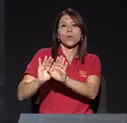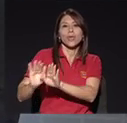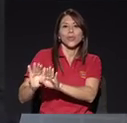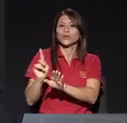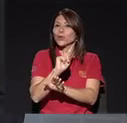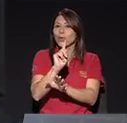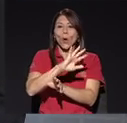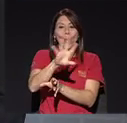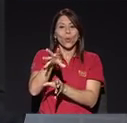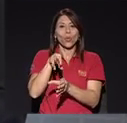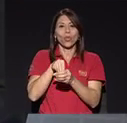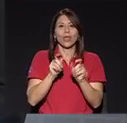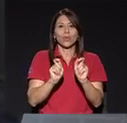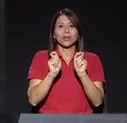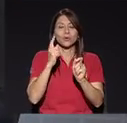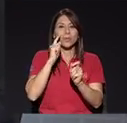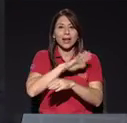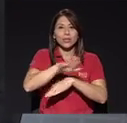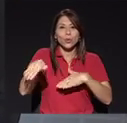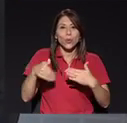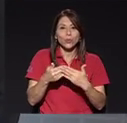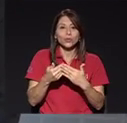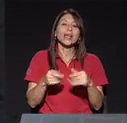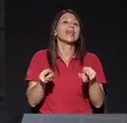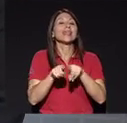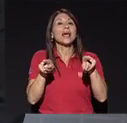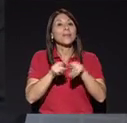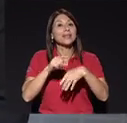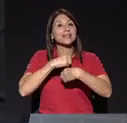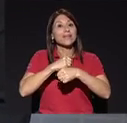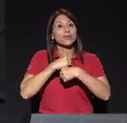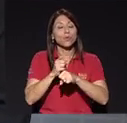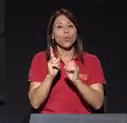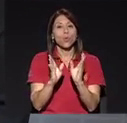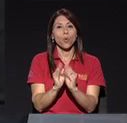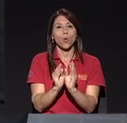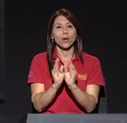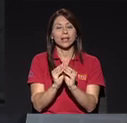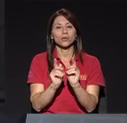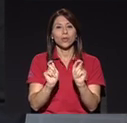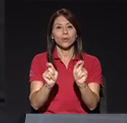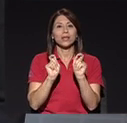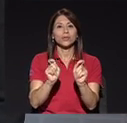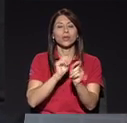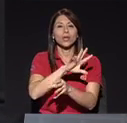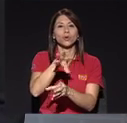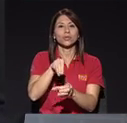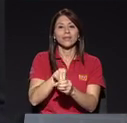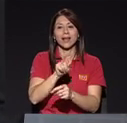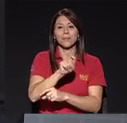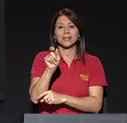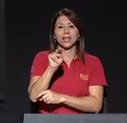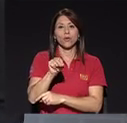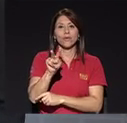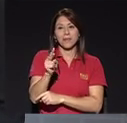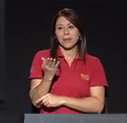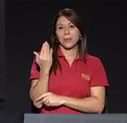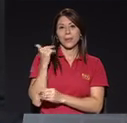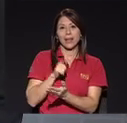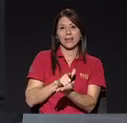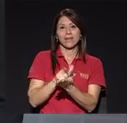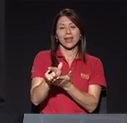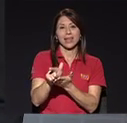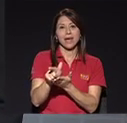parte de una educación para todos. Y también se efectuó, digamos, un congreso de educación inclusiva en el mes de noviembre en